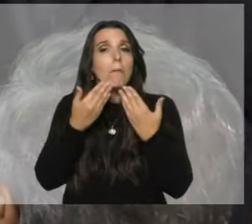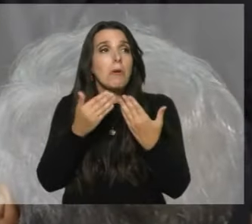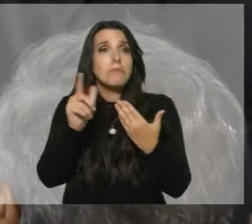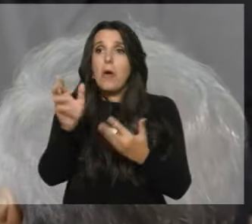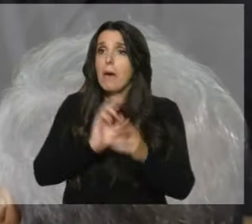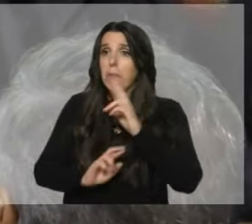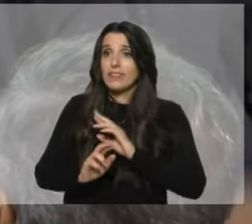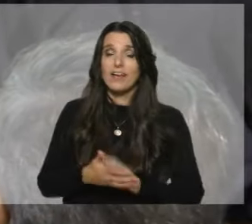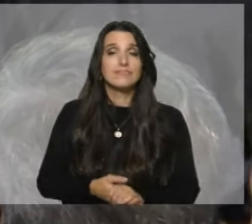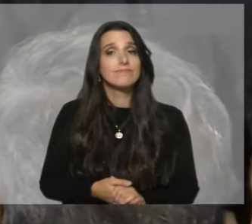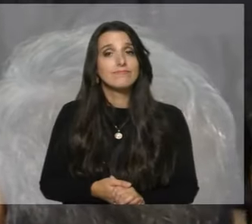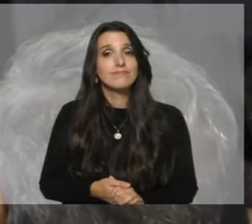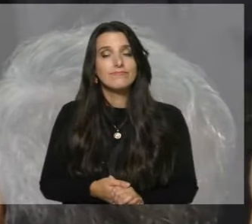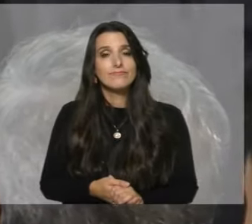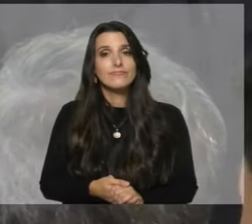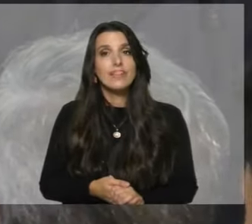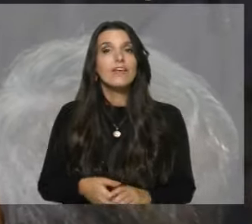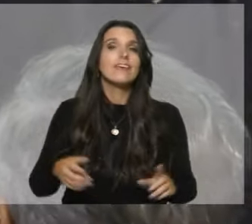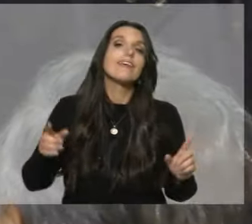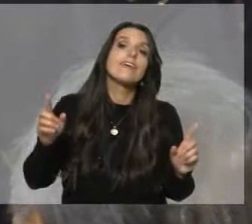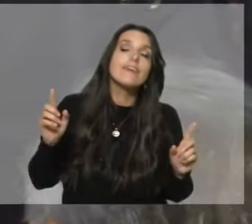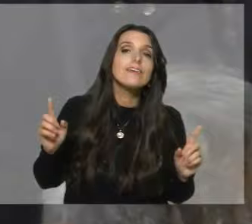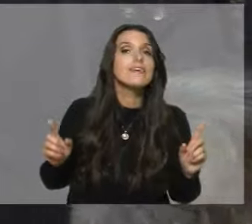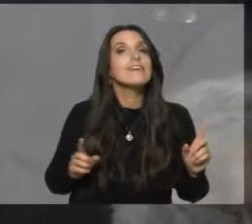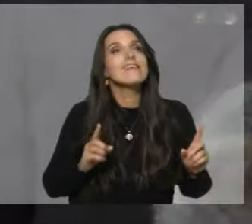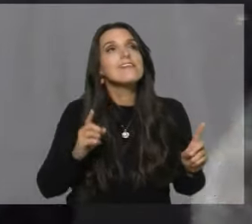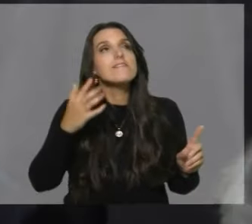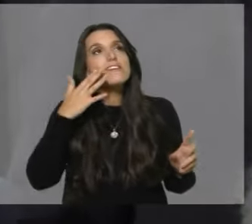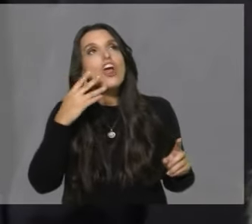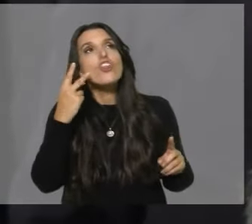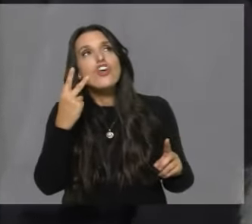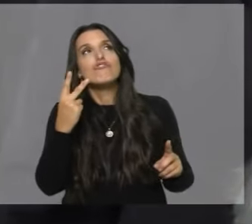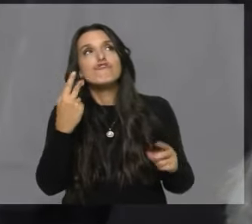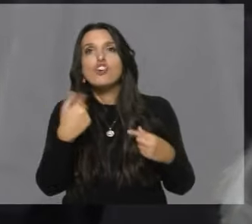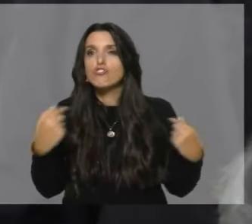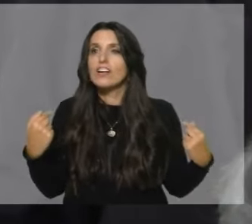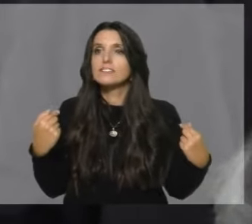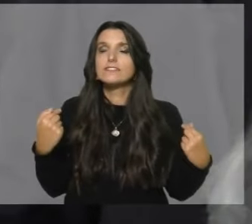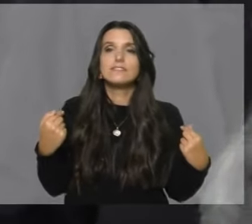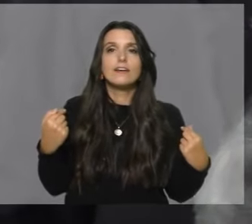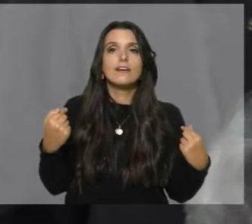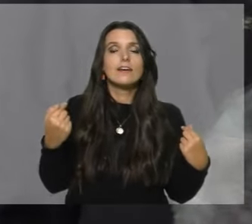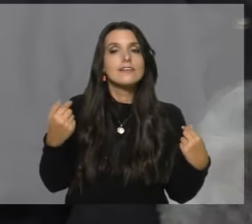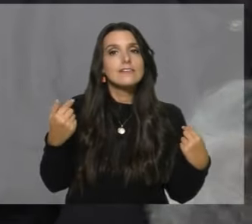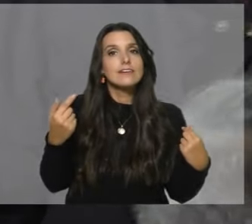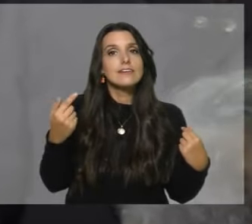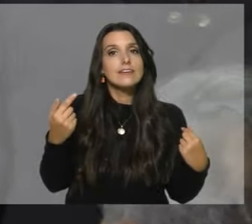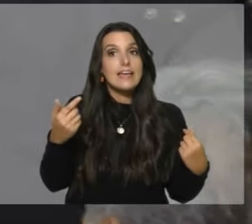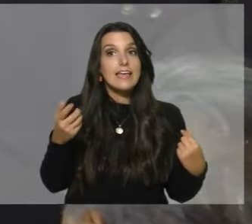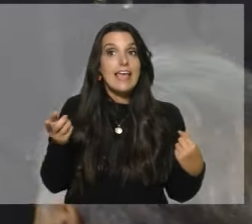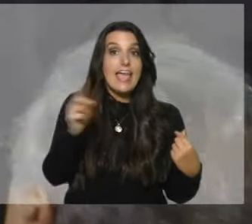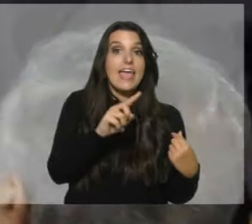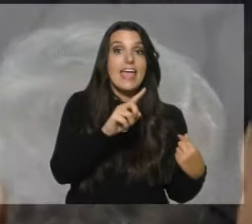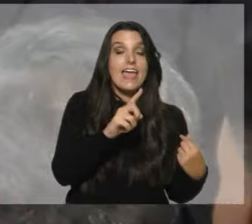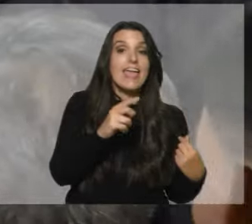respuestas. Muy bien. Y me pasó dos cosas. Javier decía bien, yo llegué